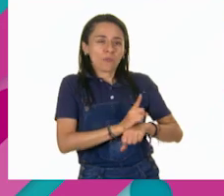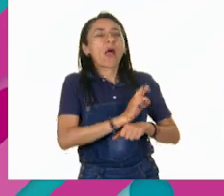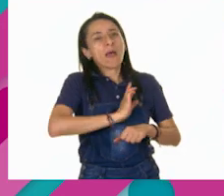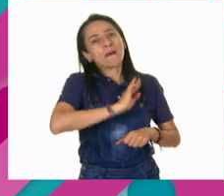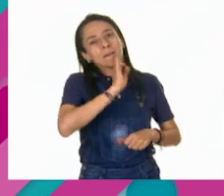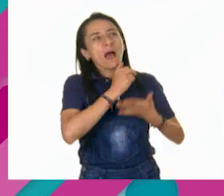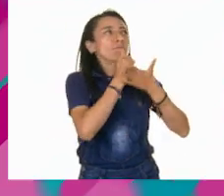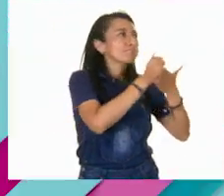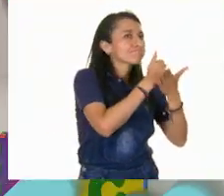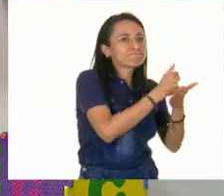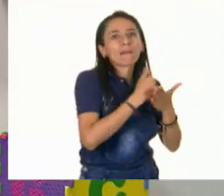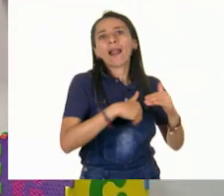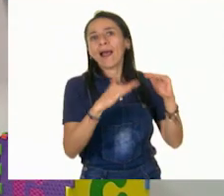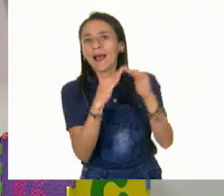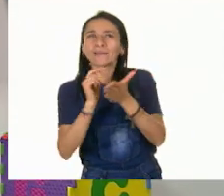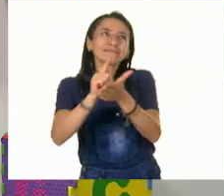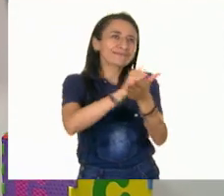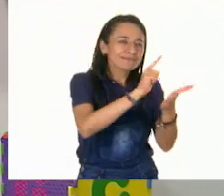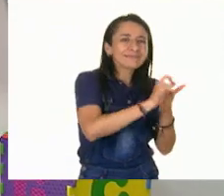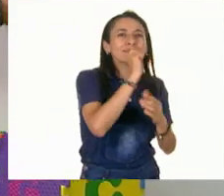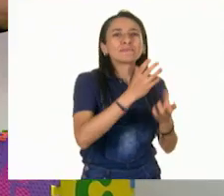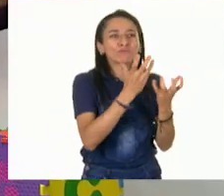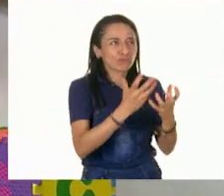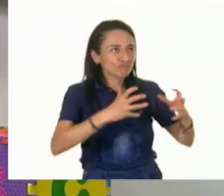a llenar la piñata de cacahuates,